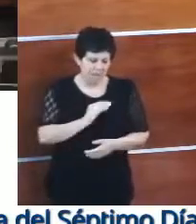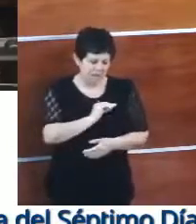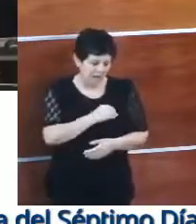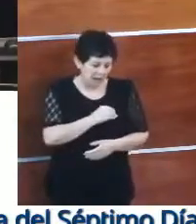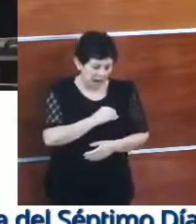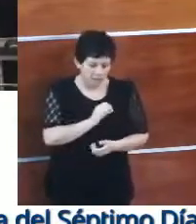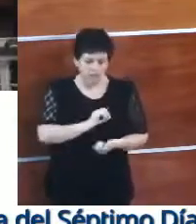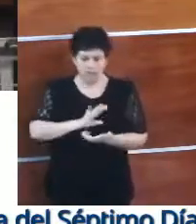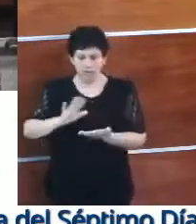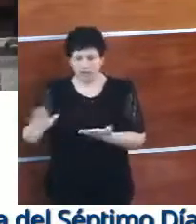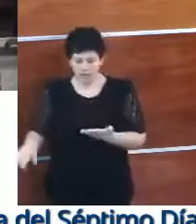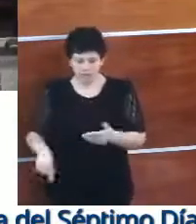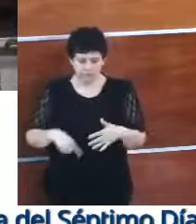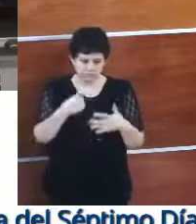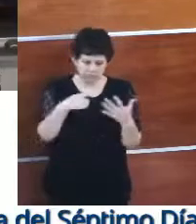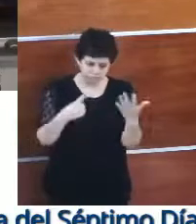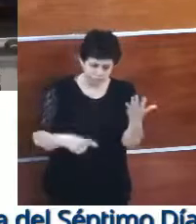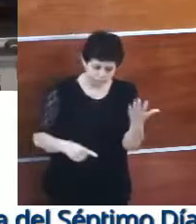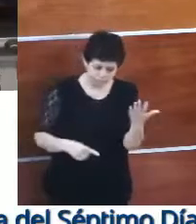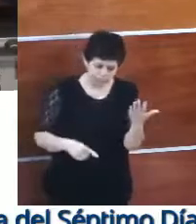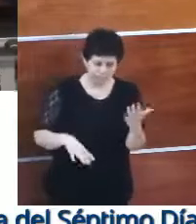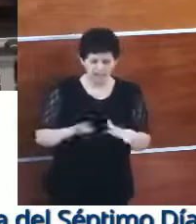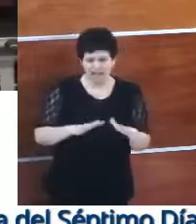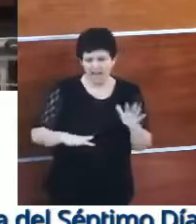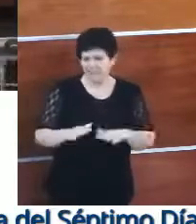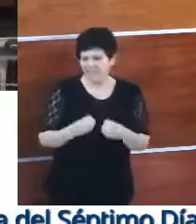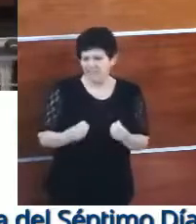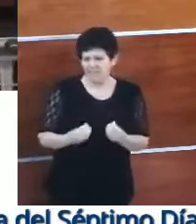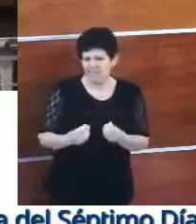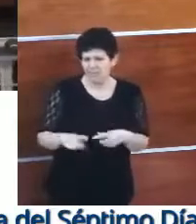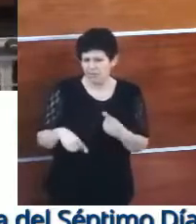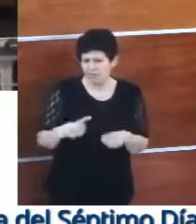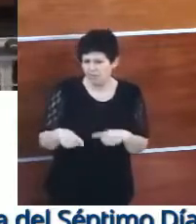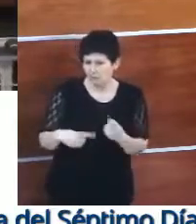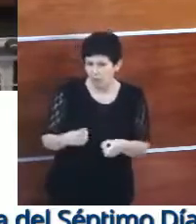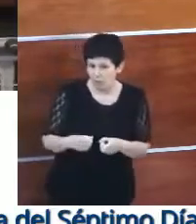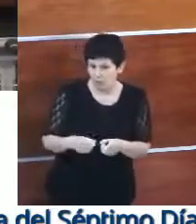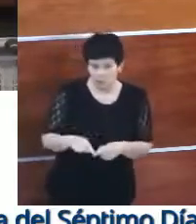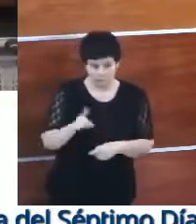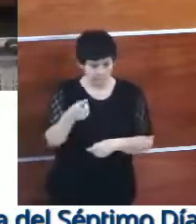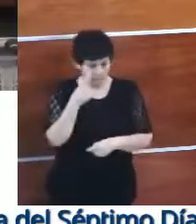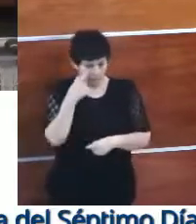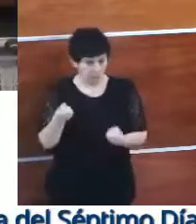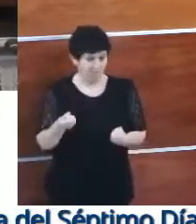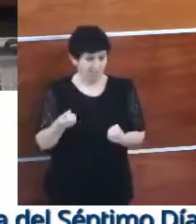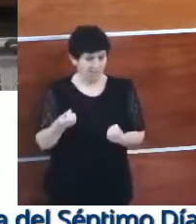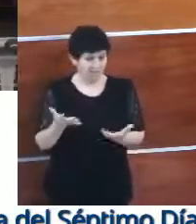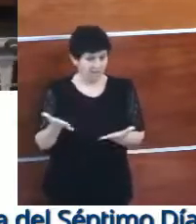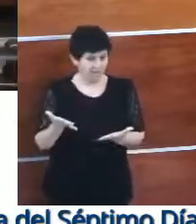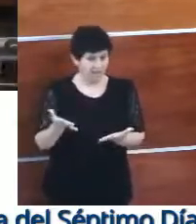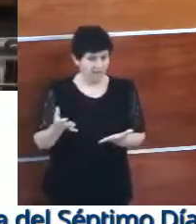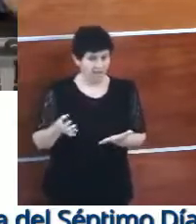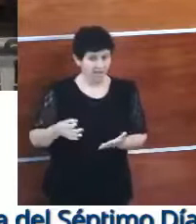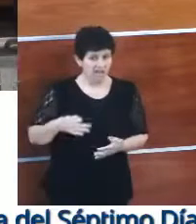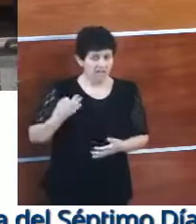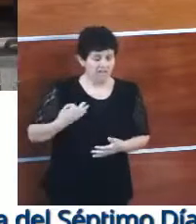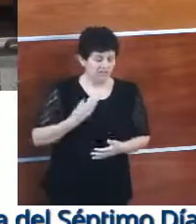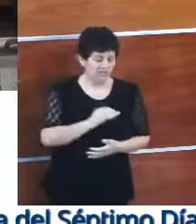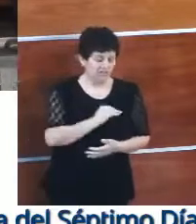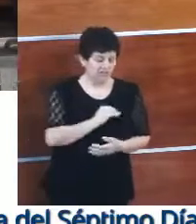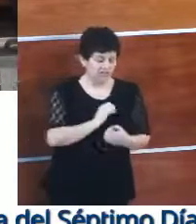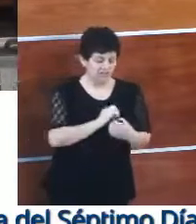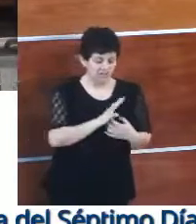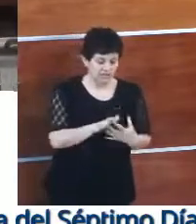¿Qué debo continuar haciendo en mi vida? ¿Lo estás identificando? ¿Qué debo comenzar a hacer que no